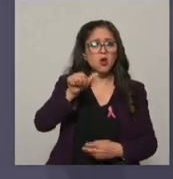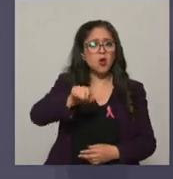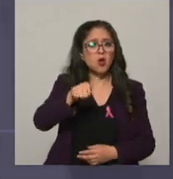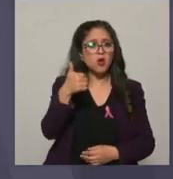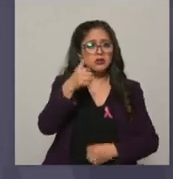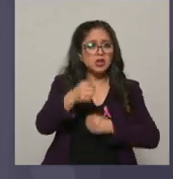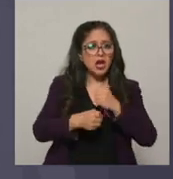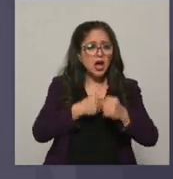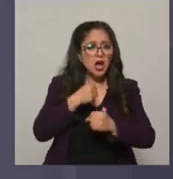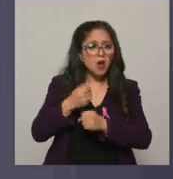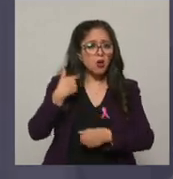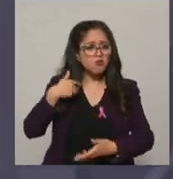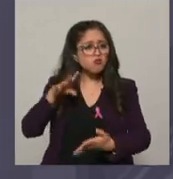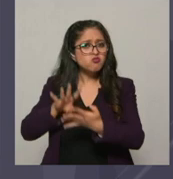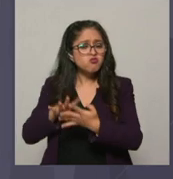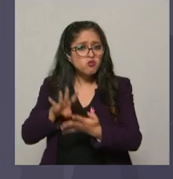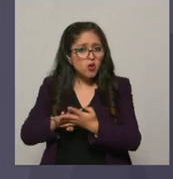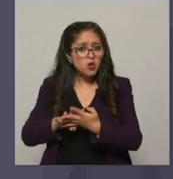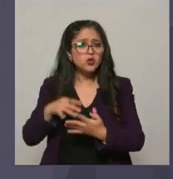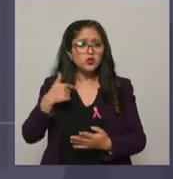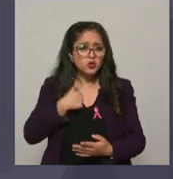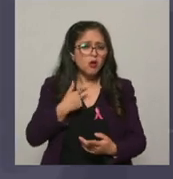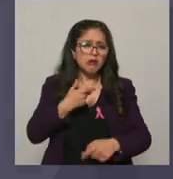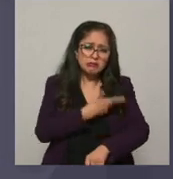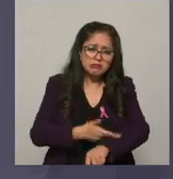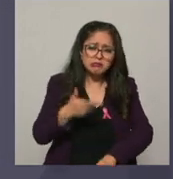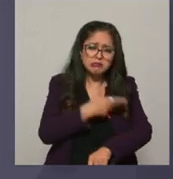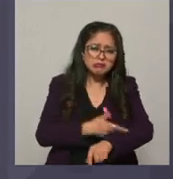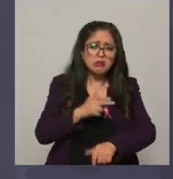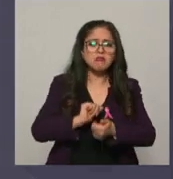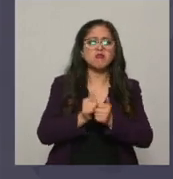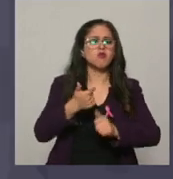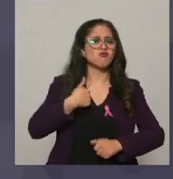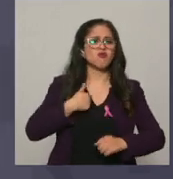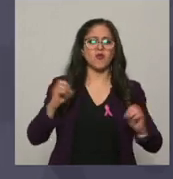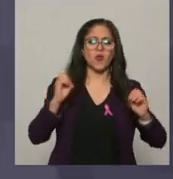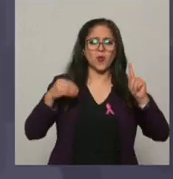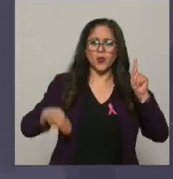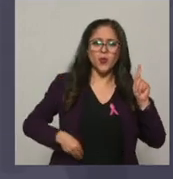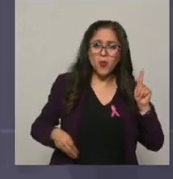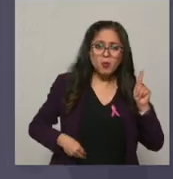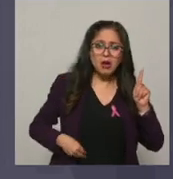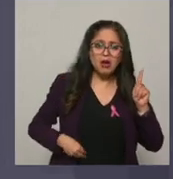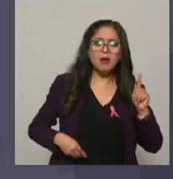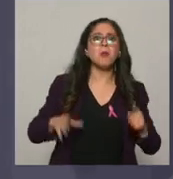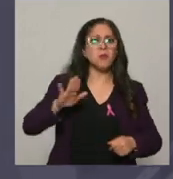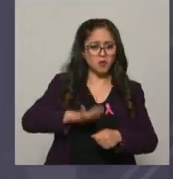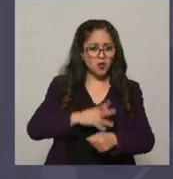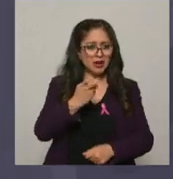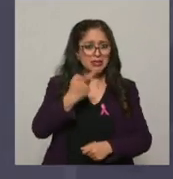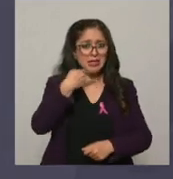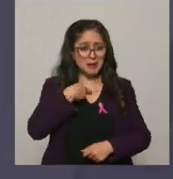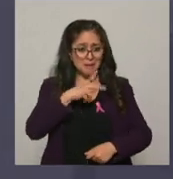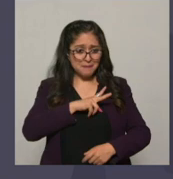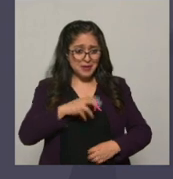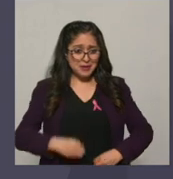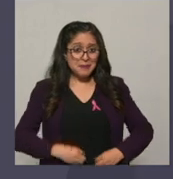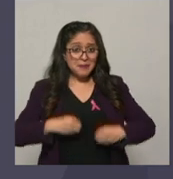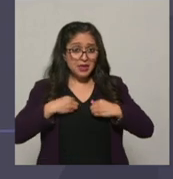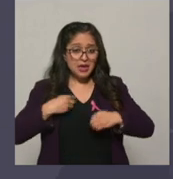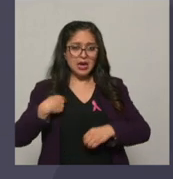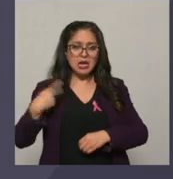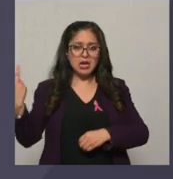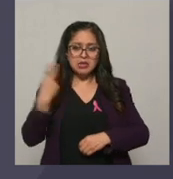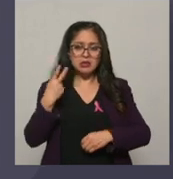cual yo demostré mi inocencia. Y eso pues me ha generado ahora emprender toda una lucha de visibilizar todas